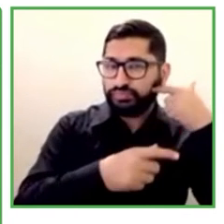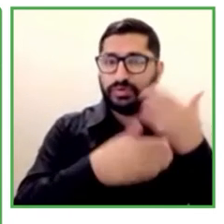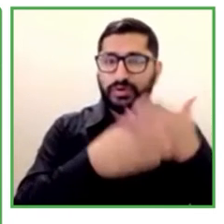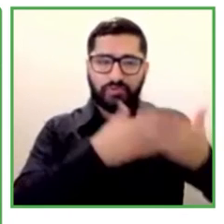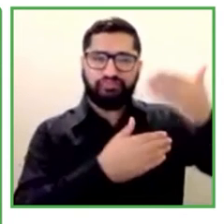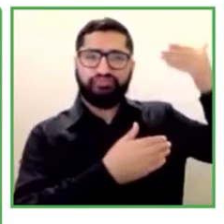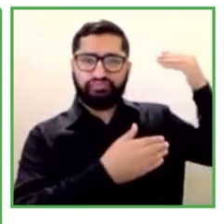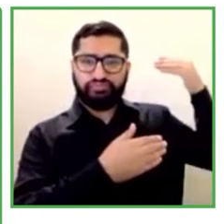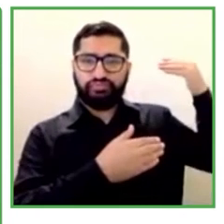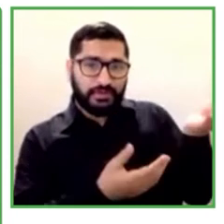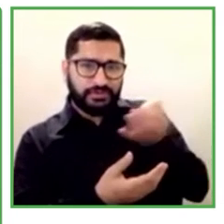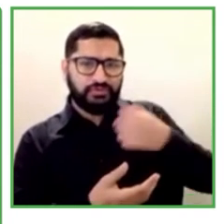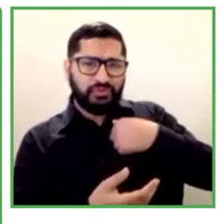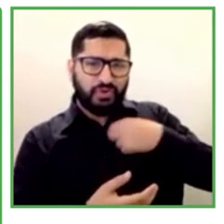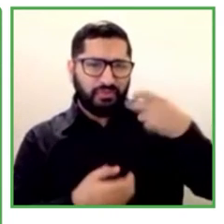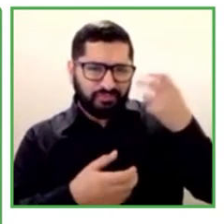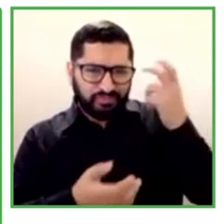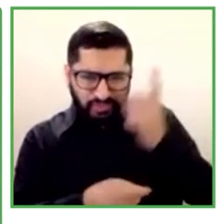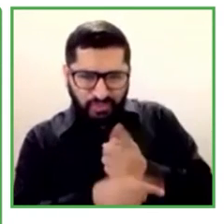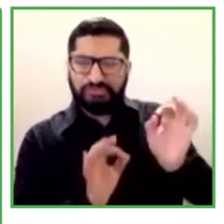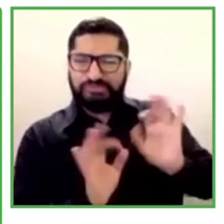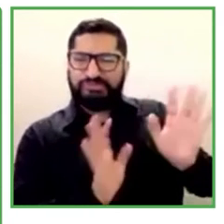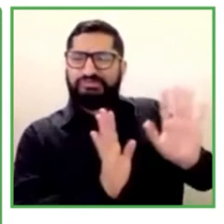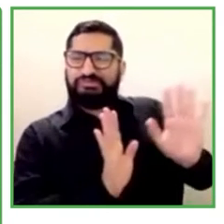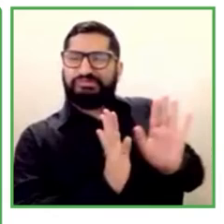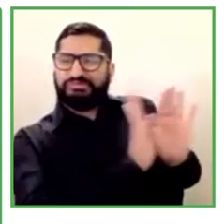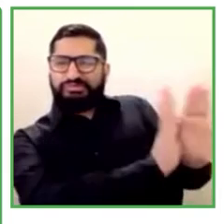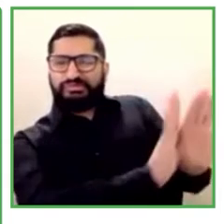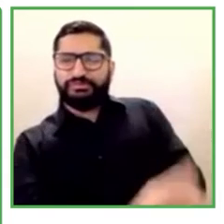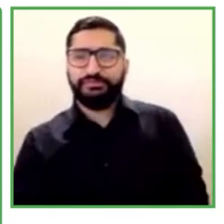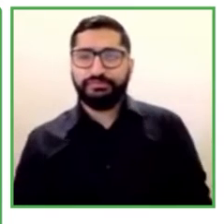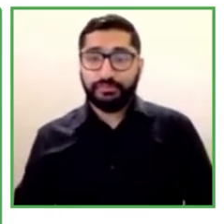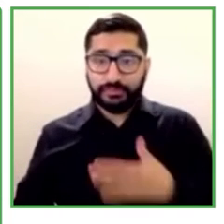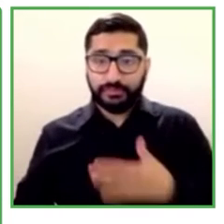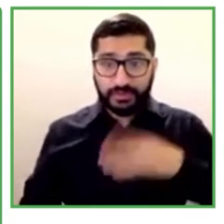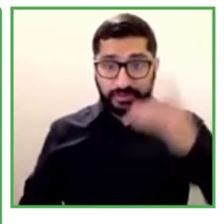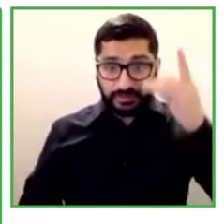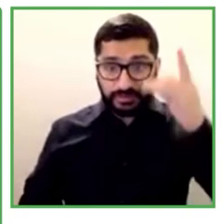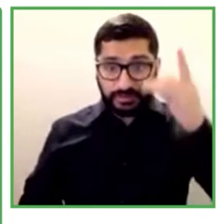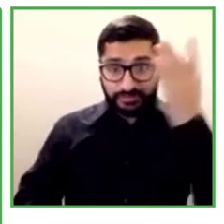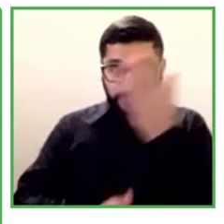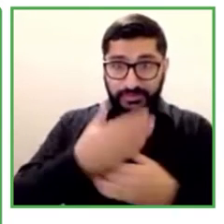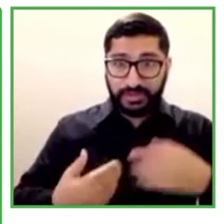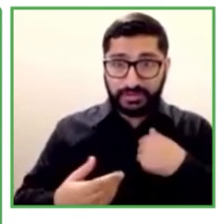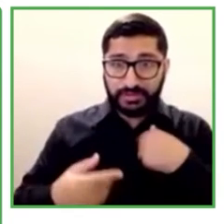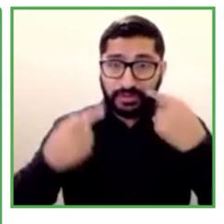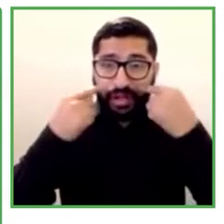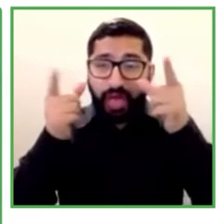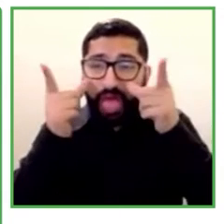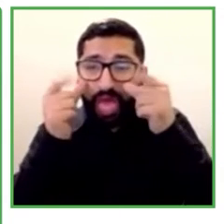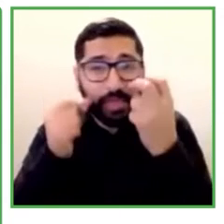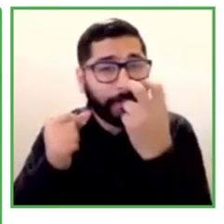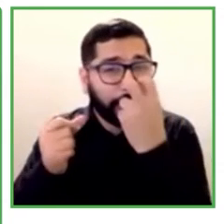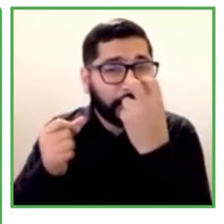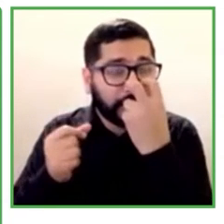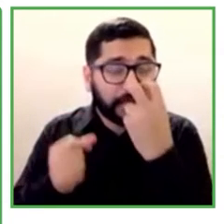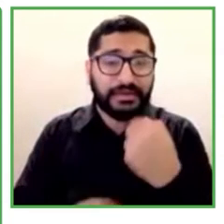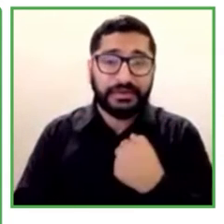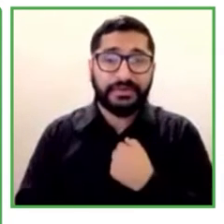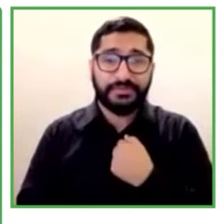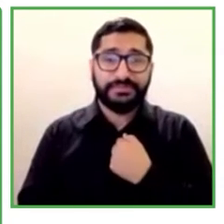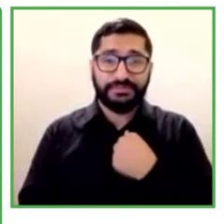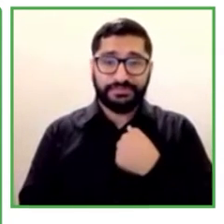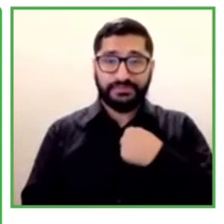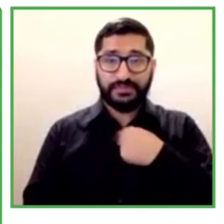Mi discapacidad es una discapacidad visual llamada queratocono, el cual